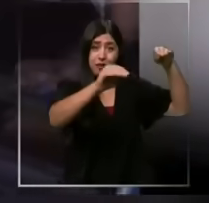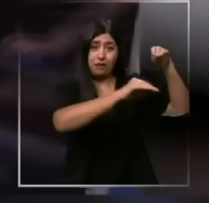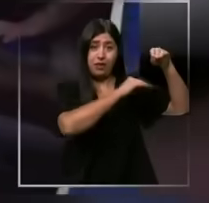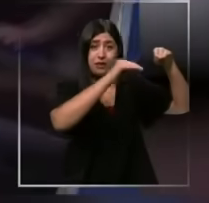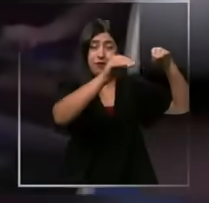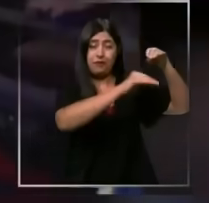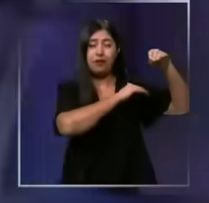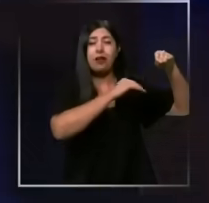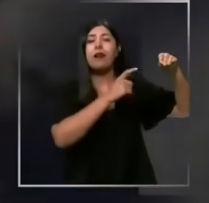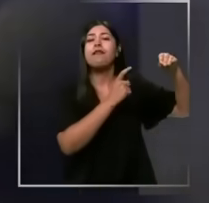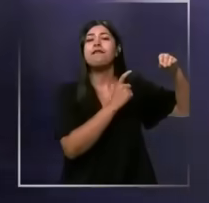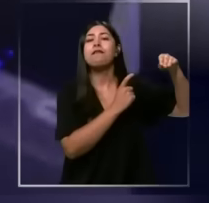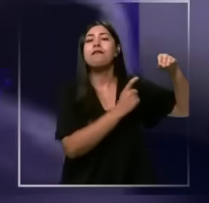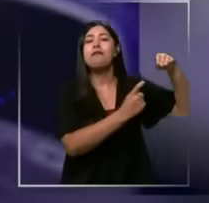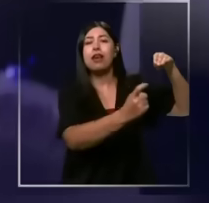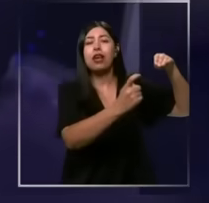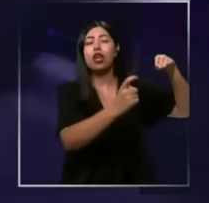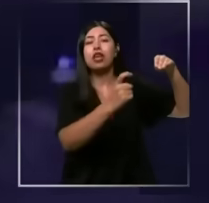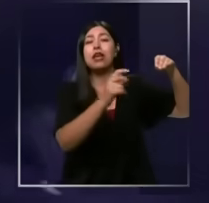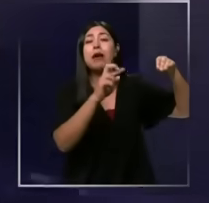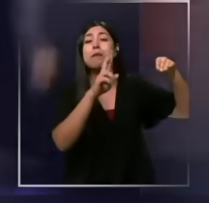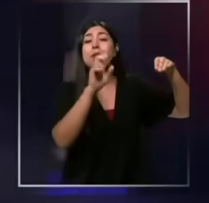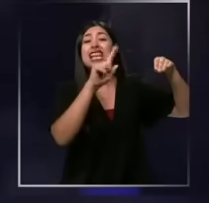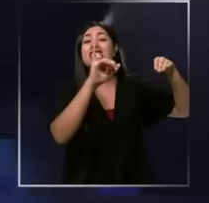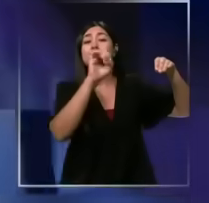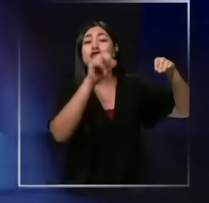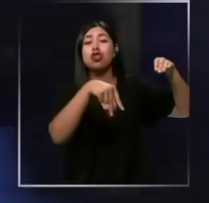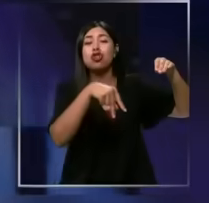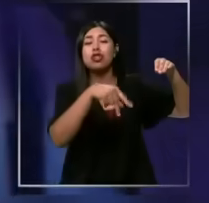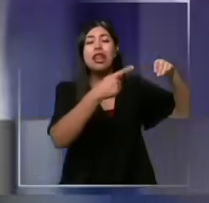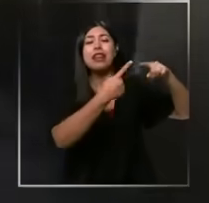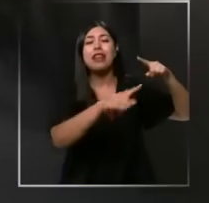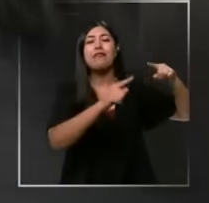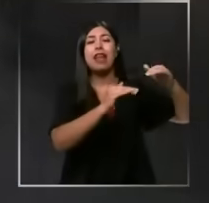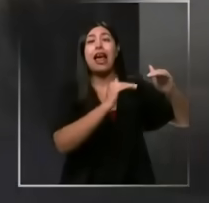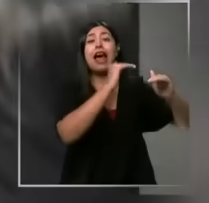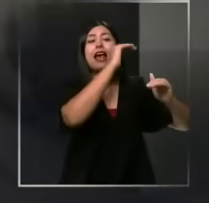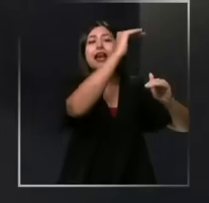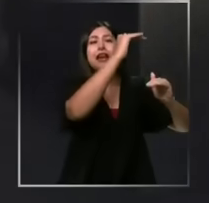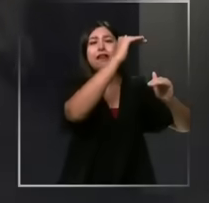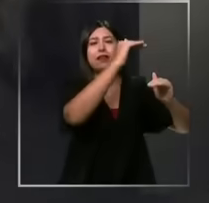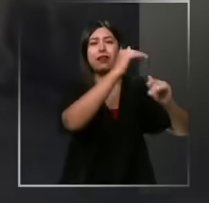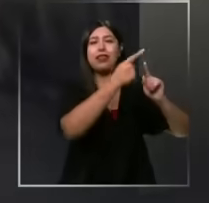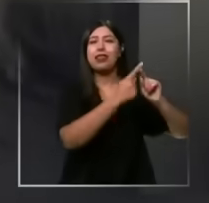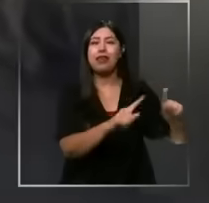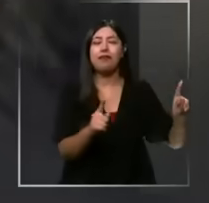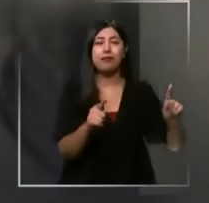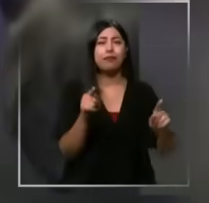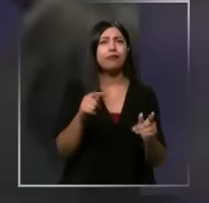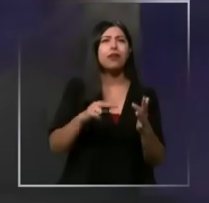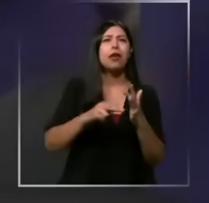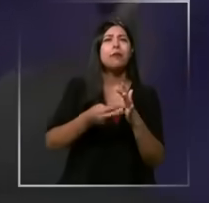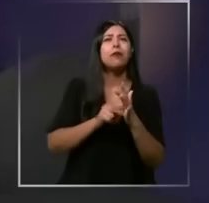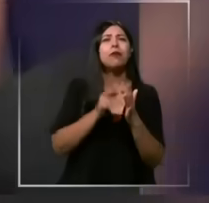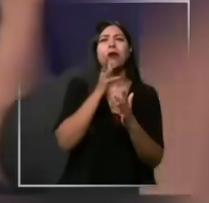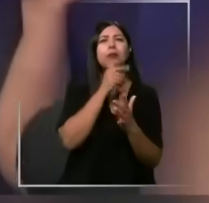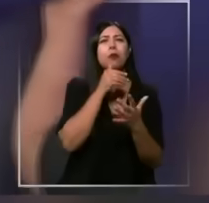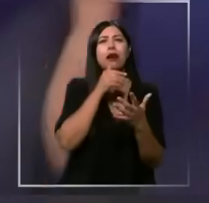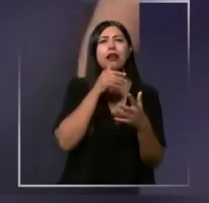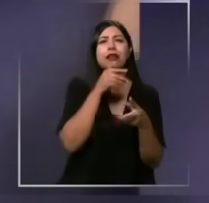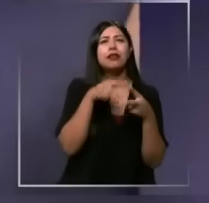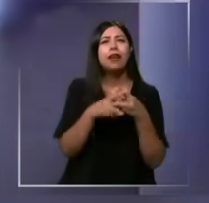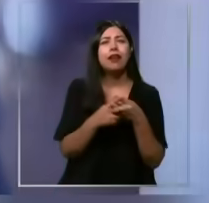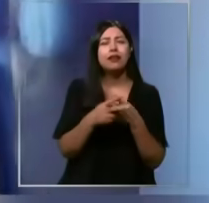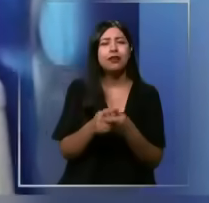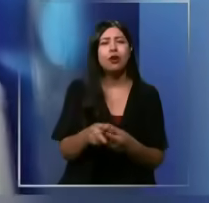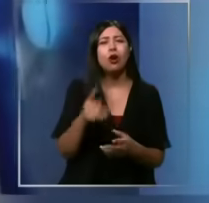a una velocidad y presión distinta a la que pasa por arriba del ala. Ahora, si no hubiera una falla técnica del avión, que esa es una posibilidad,